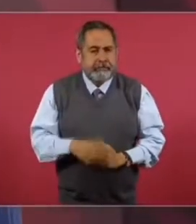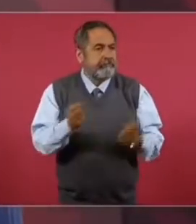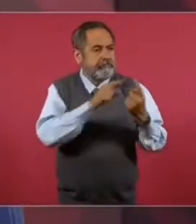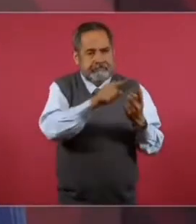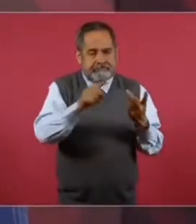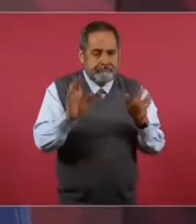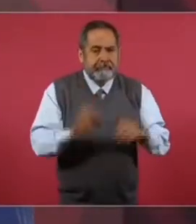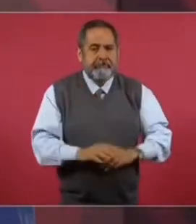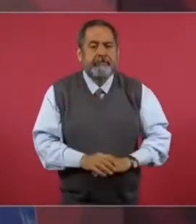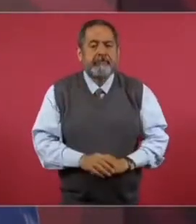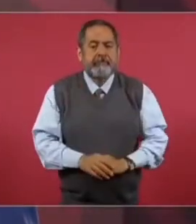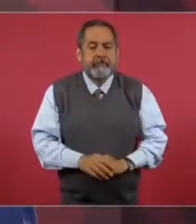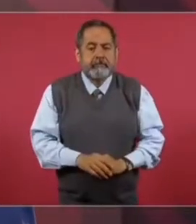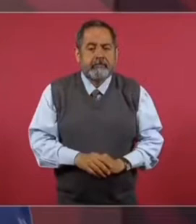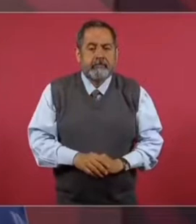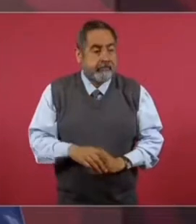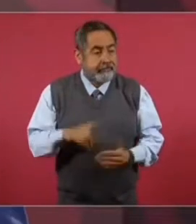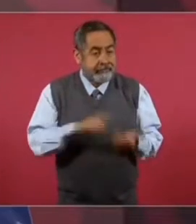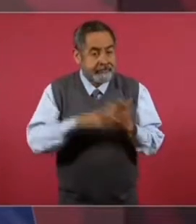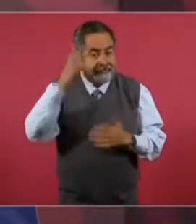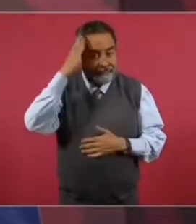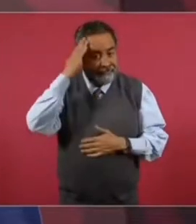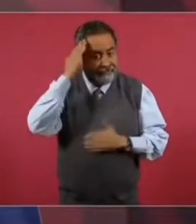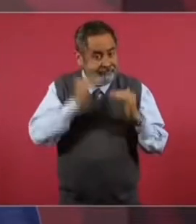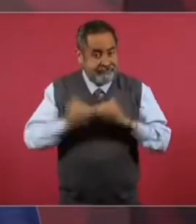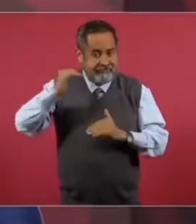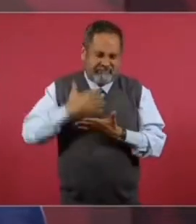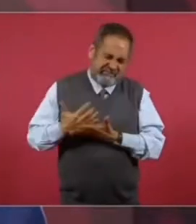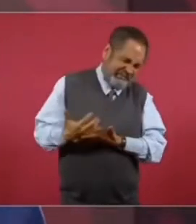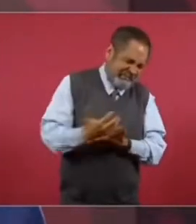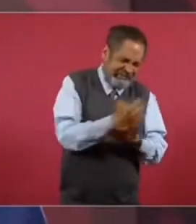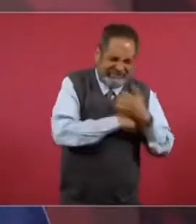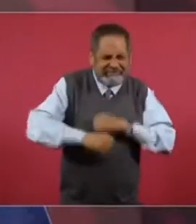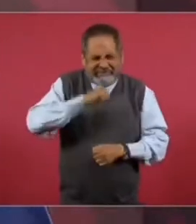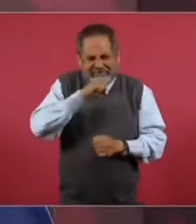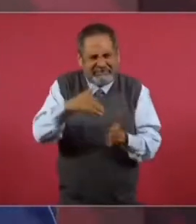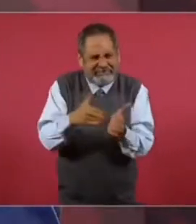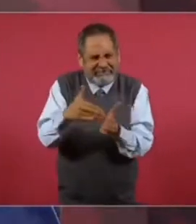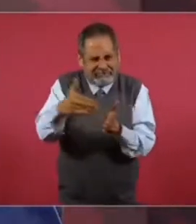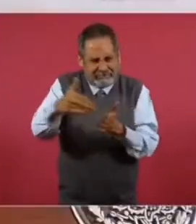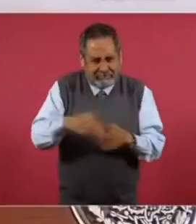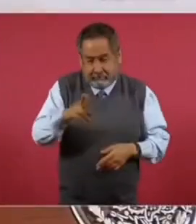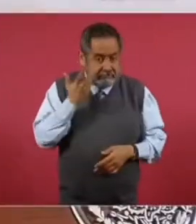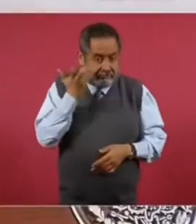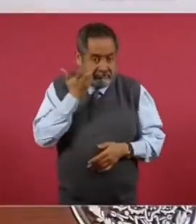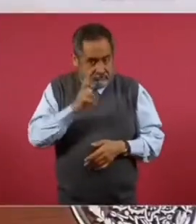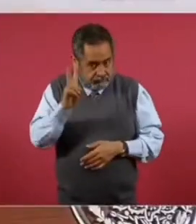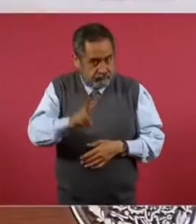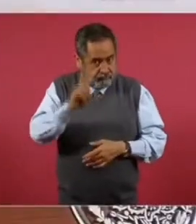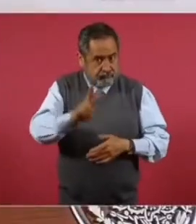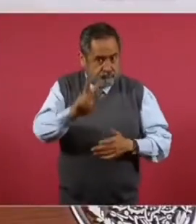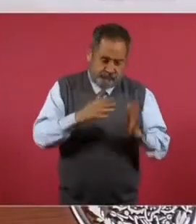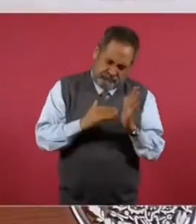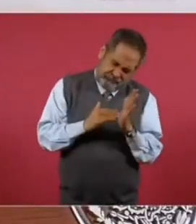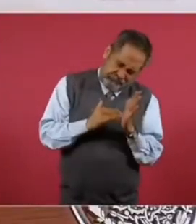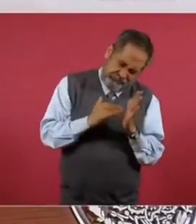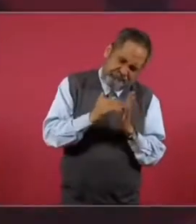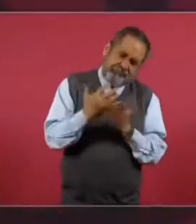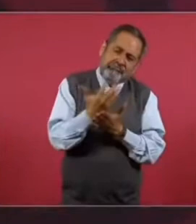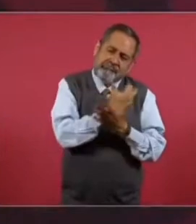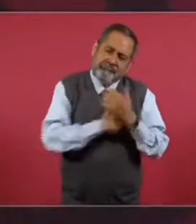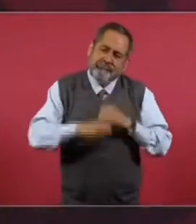lugares, porque los de arriba se llevan millones, no exagero,